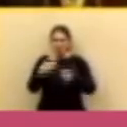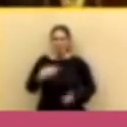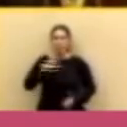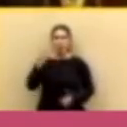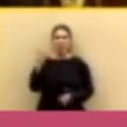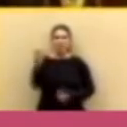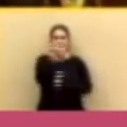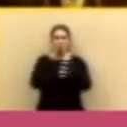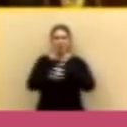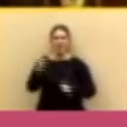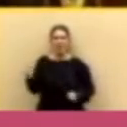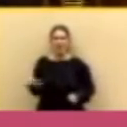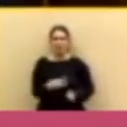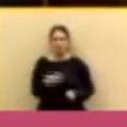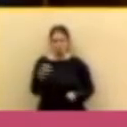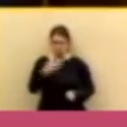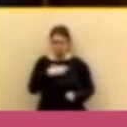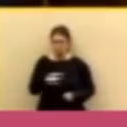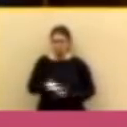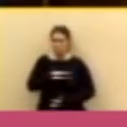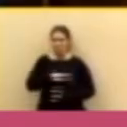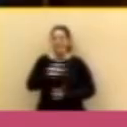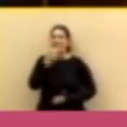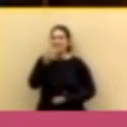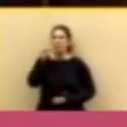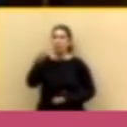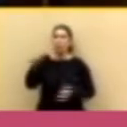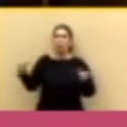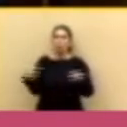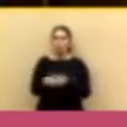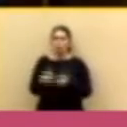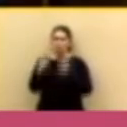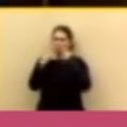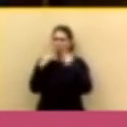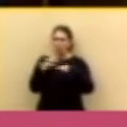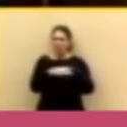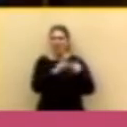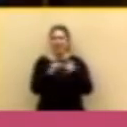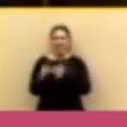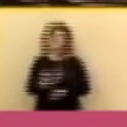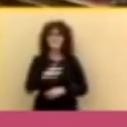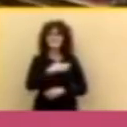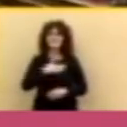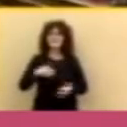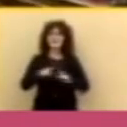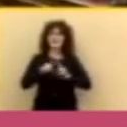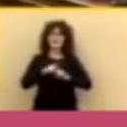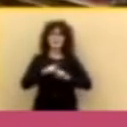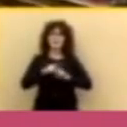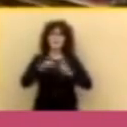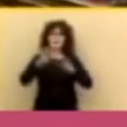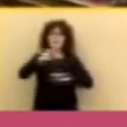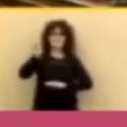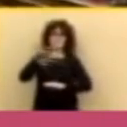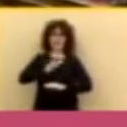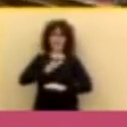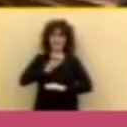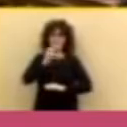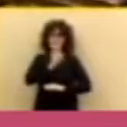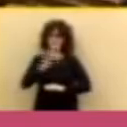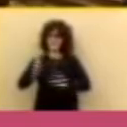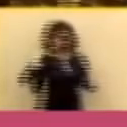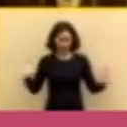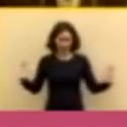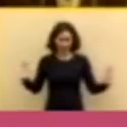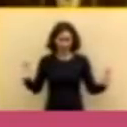enfado tremendo. Es decir, que cuando Pablo Iglesias sale a reírse de Pablo Casado sin que Pablo Casado se entere en el discurso y vuelve